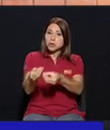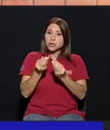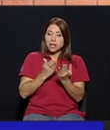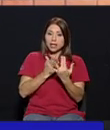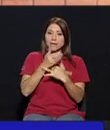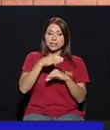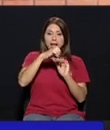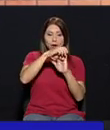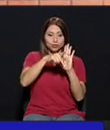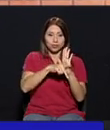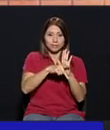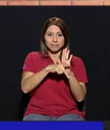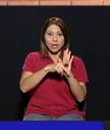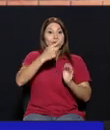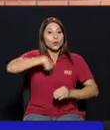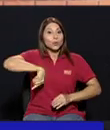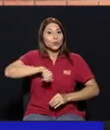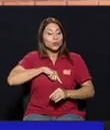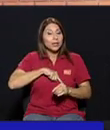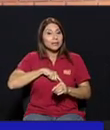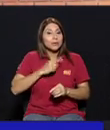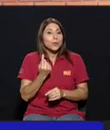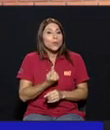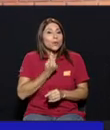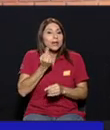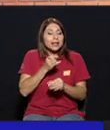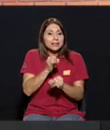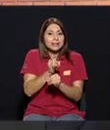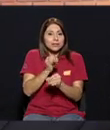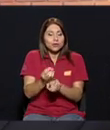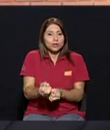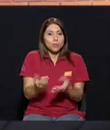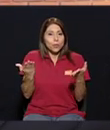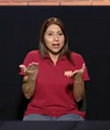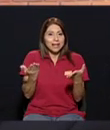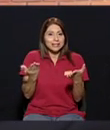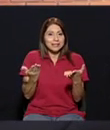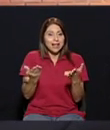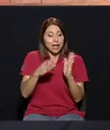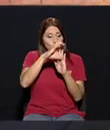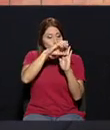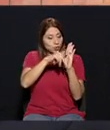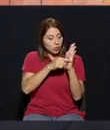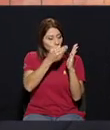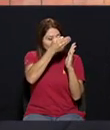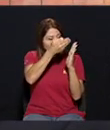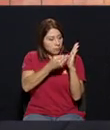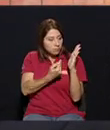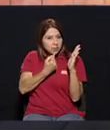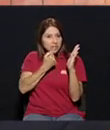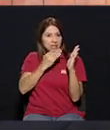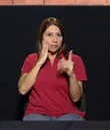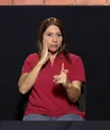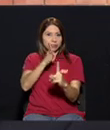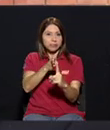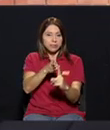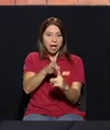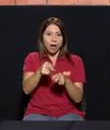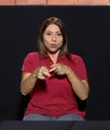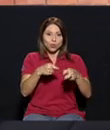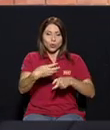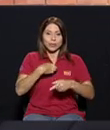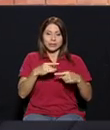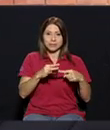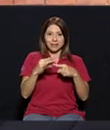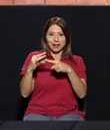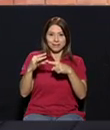de la Constitución. Somos las únicas instituciones públicas que directamente por la Constitución se nos entrega una autonomía especial,